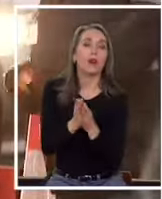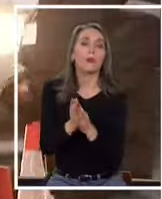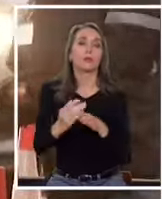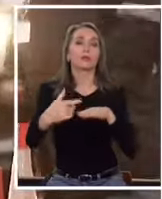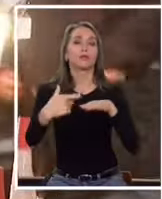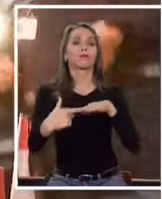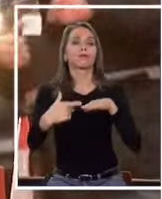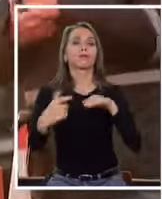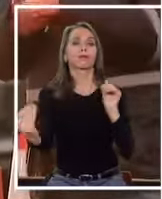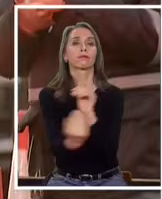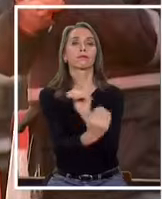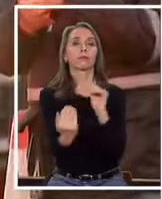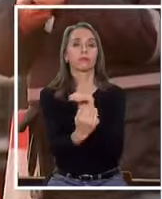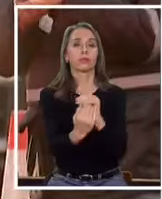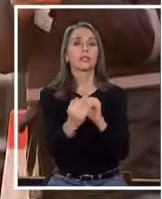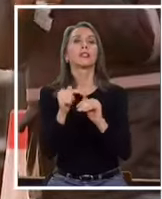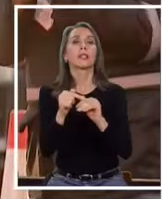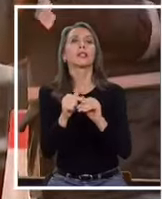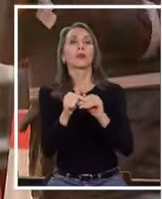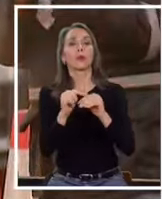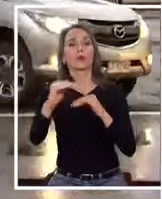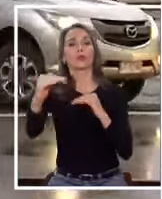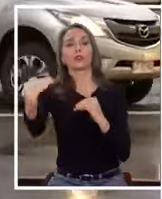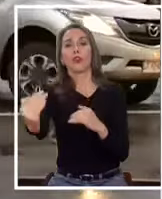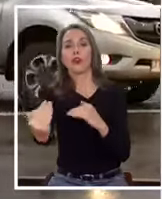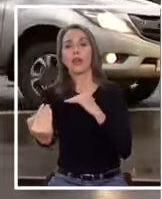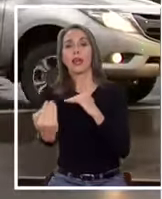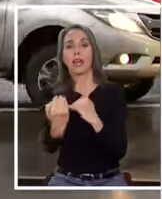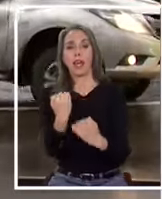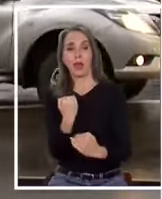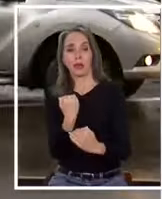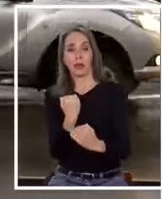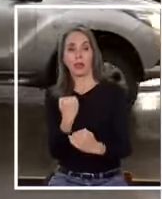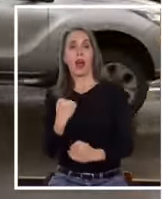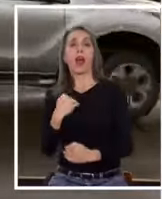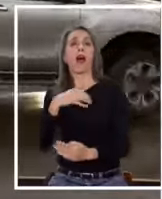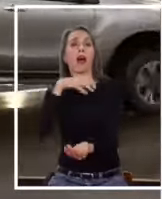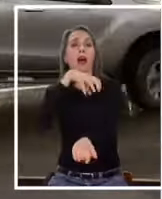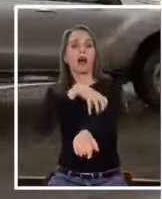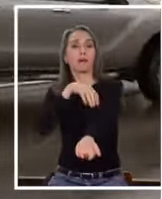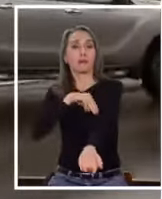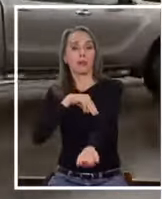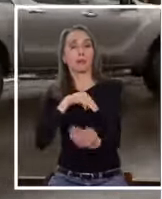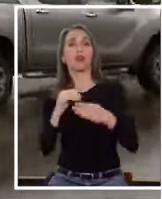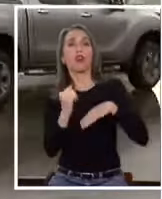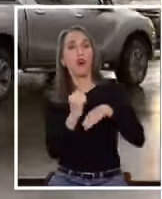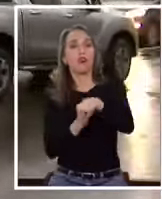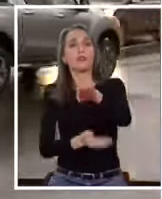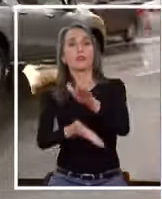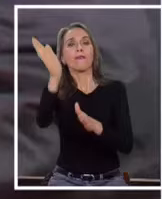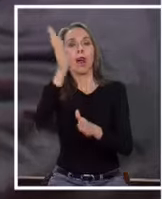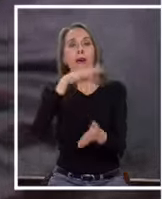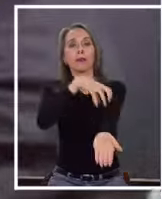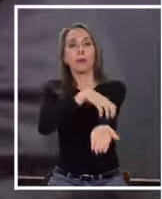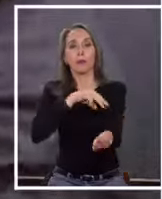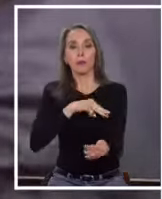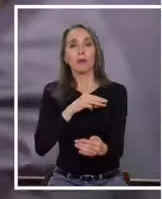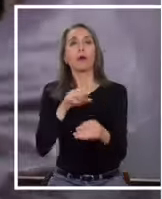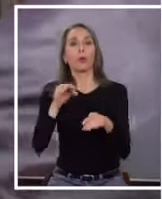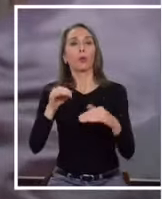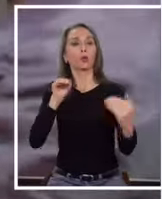sanitario aquí en el acceso y la salida a la región metropolitana y qué nos dicen los automovilistas respecto de